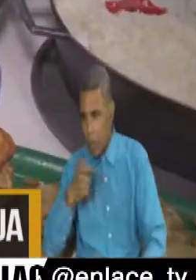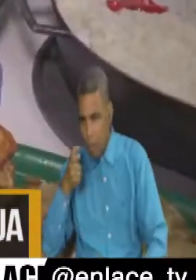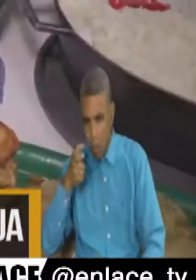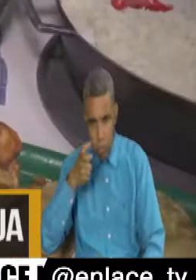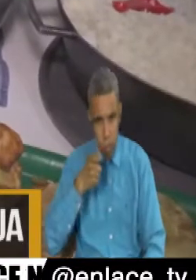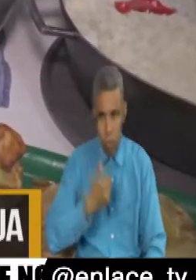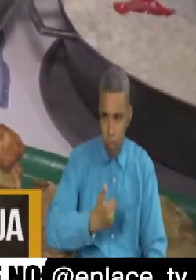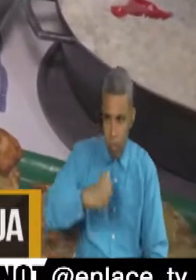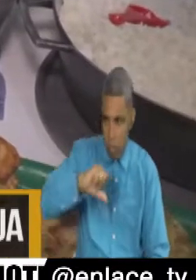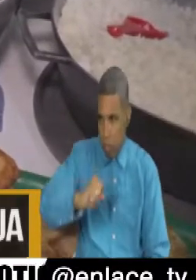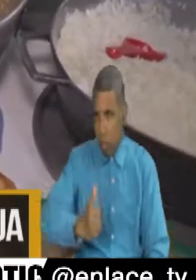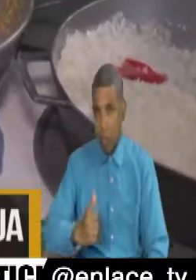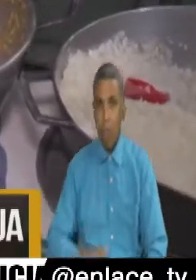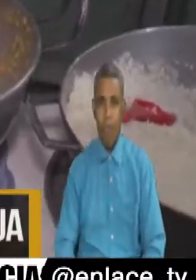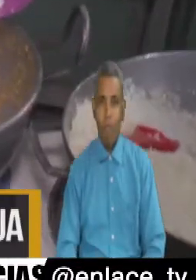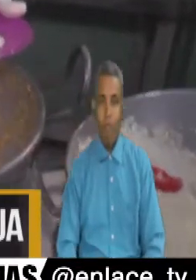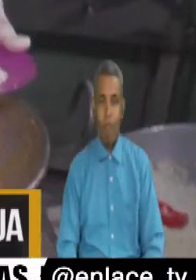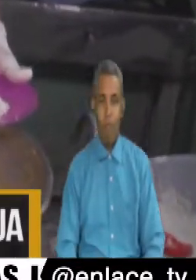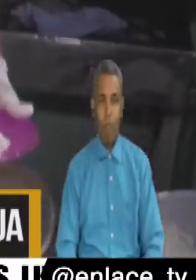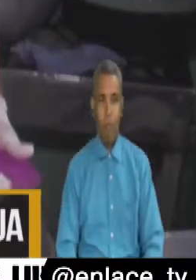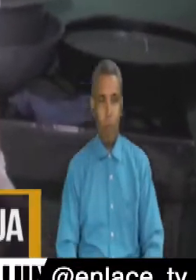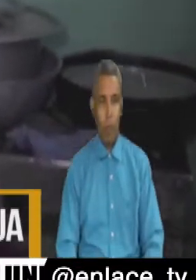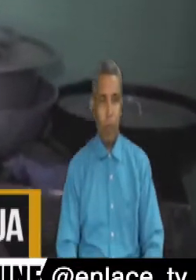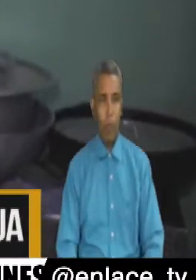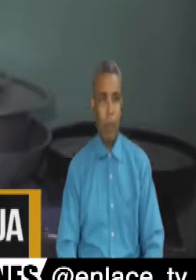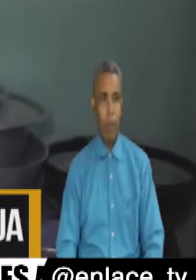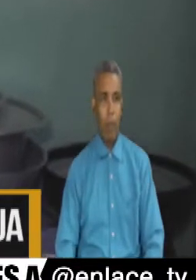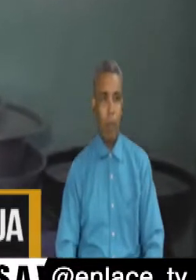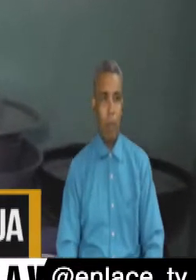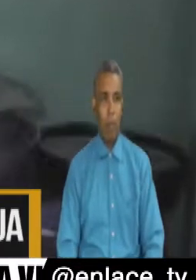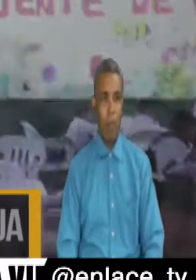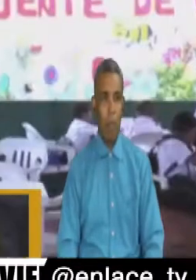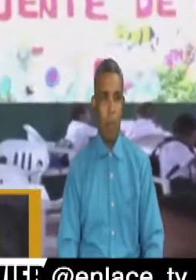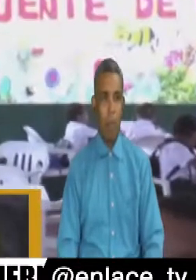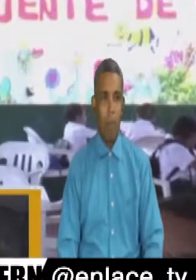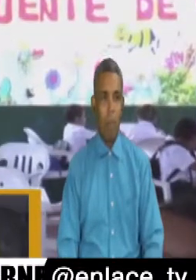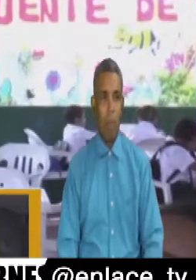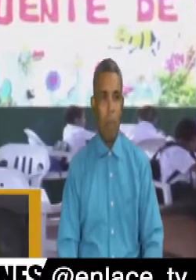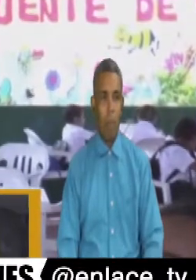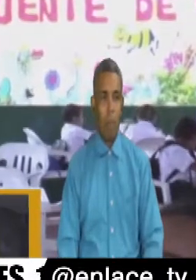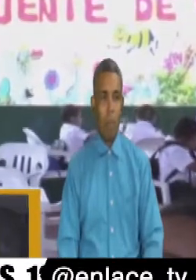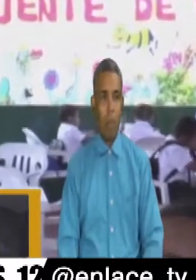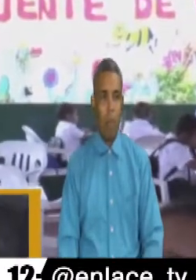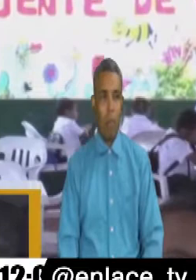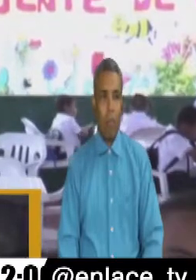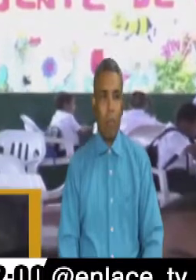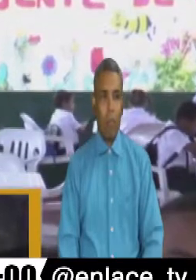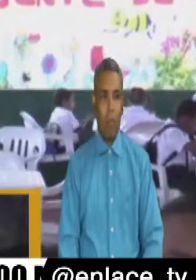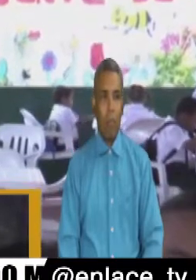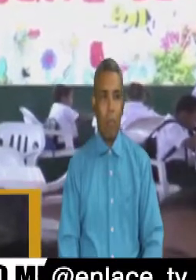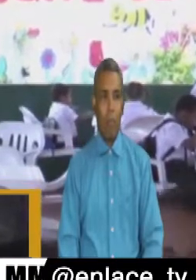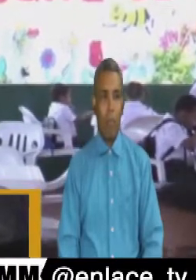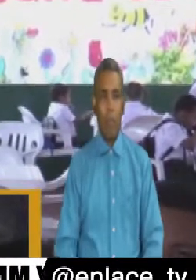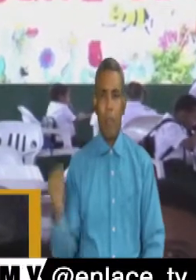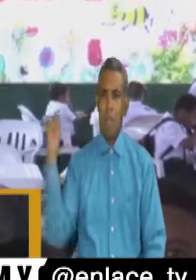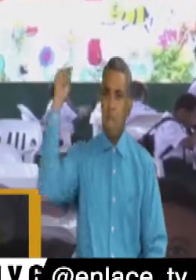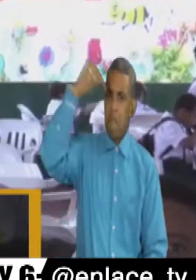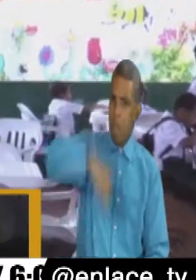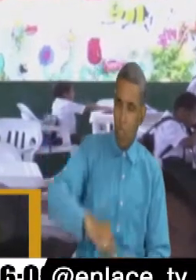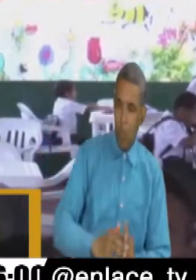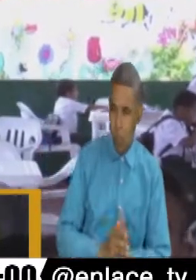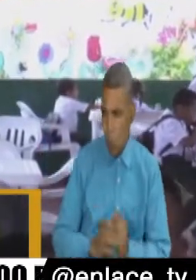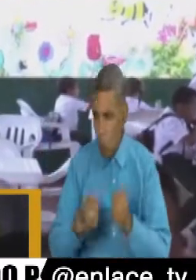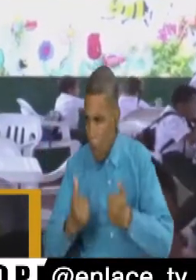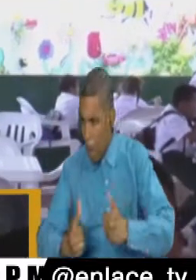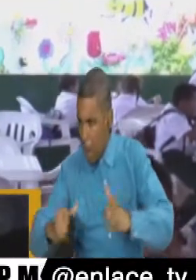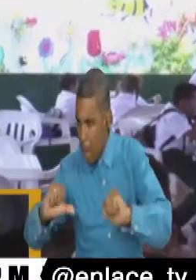de actividades escolares. Que vinimos hoy precisamente a que todo esté funcionando completamente, a saludar a